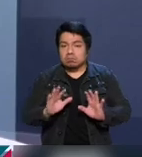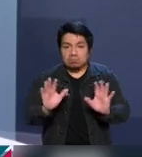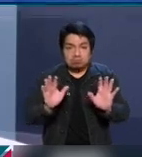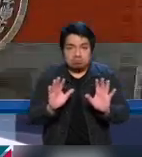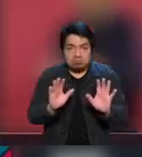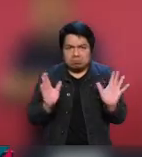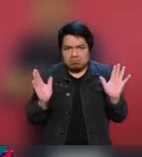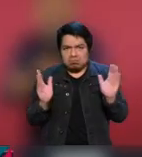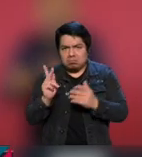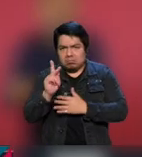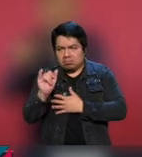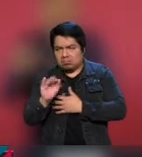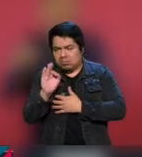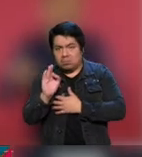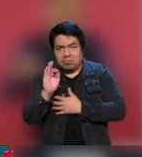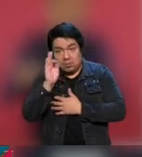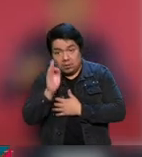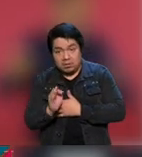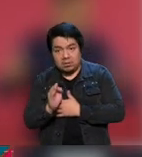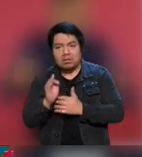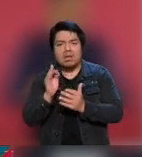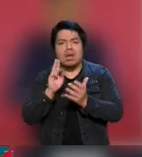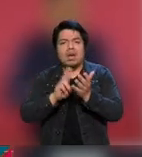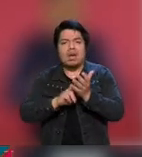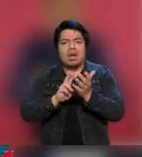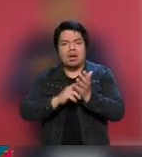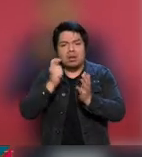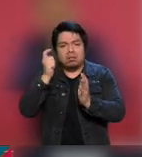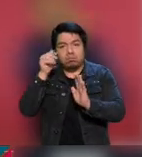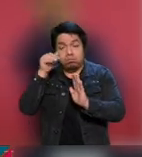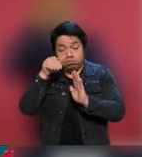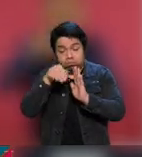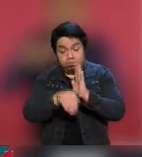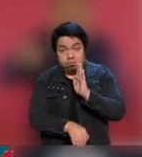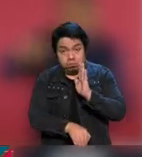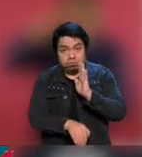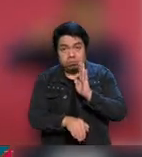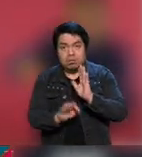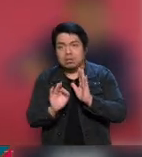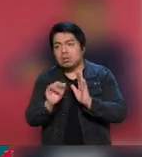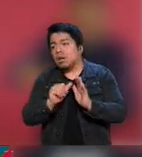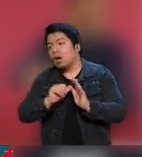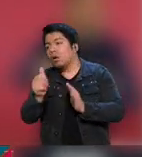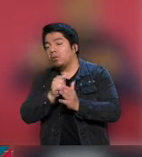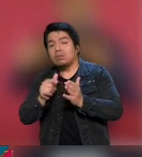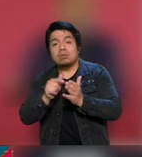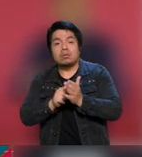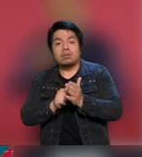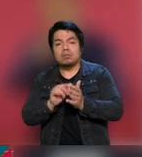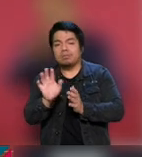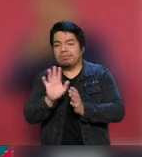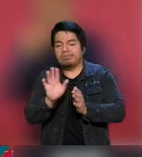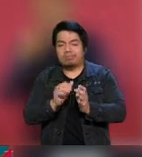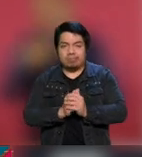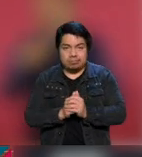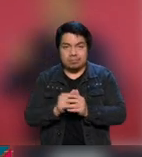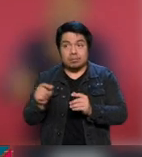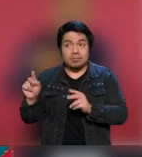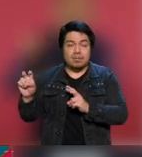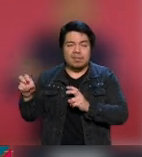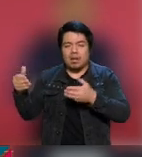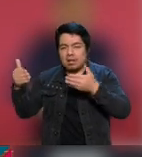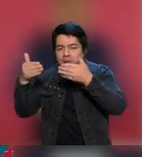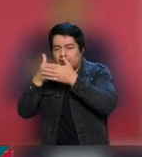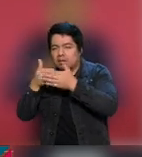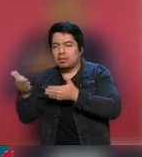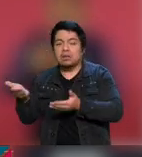de la reforma al Poder Judicial genere devaluación en el peso mexicano o fuga de capitales. Y señaló que estas advertencias de sus opositores